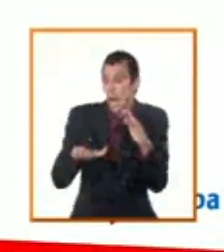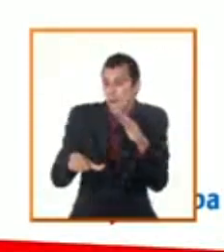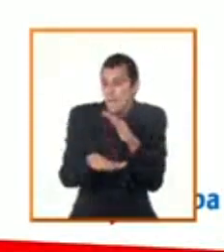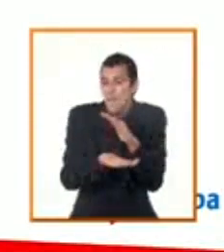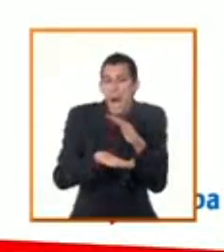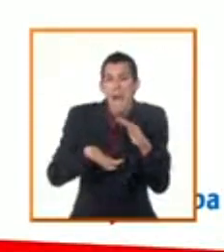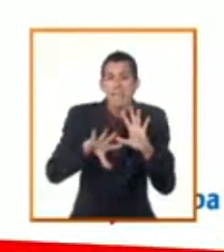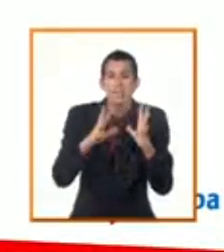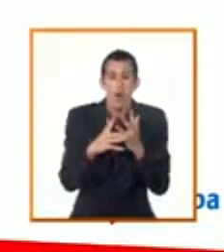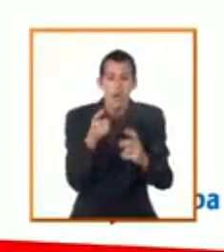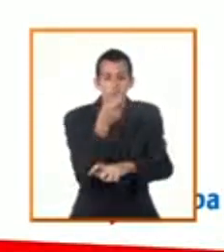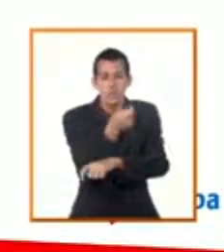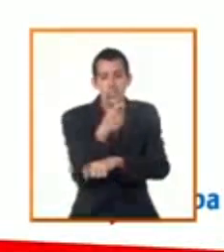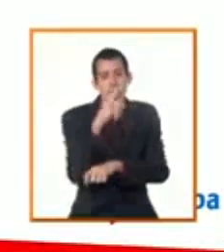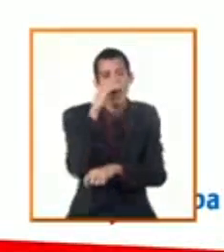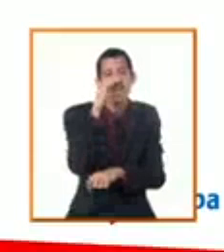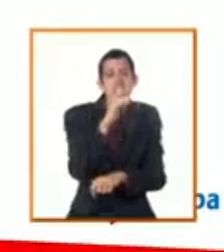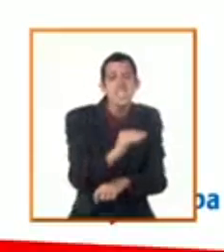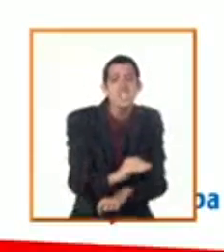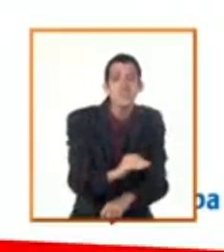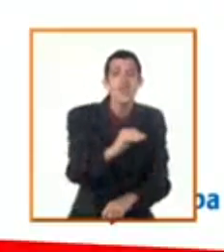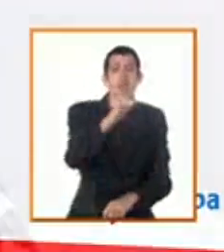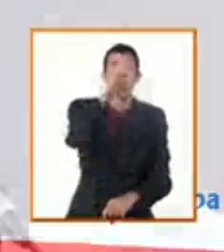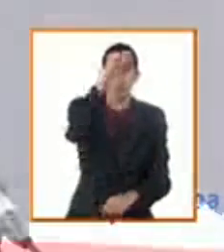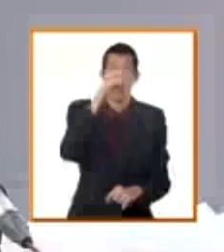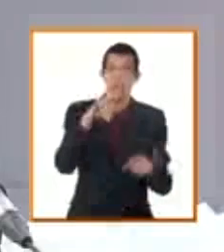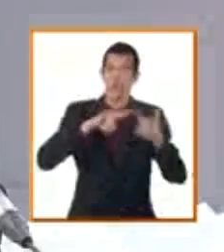los estudiantes universitarios, el tema de la